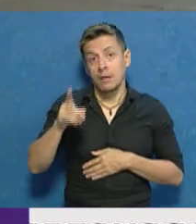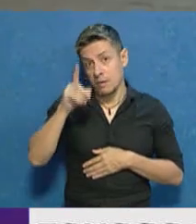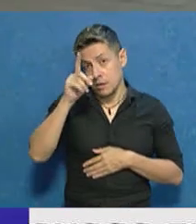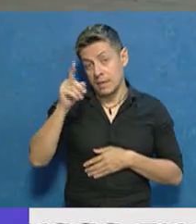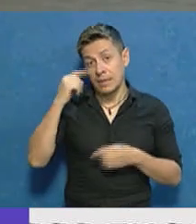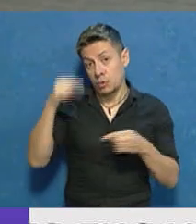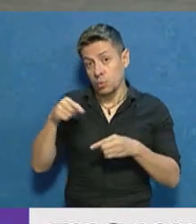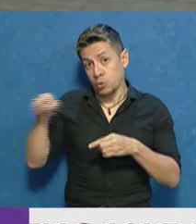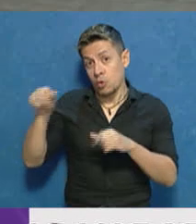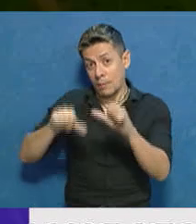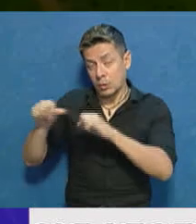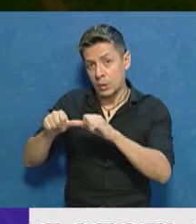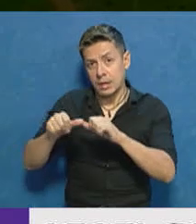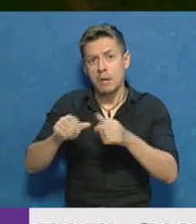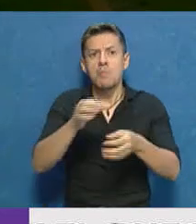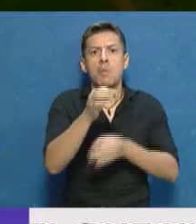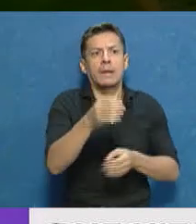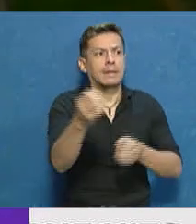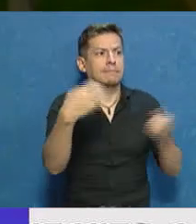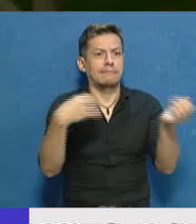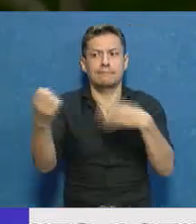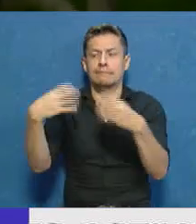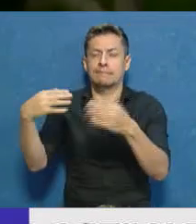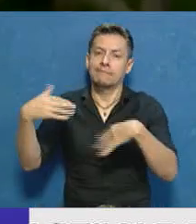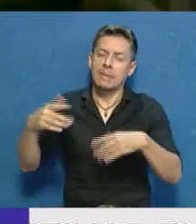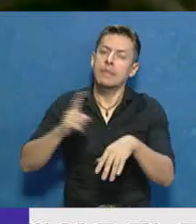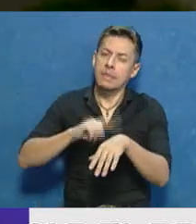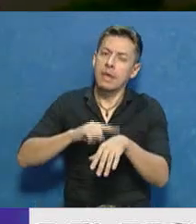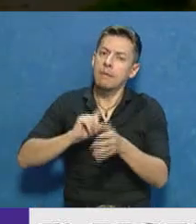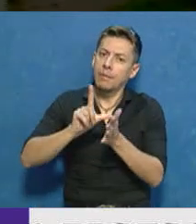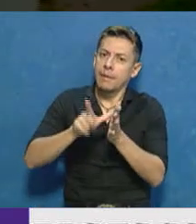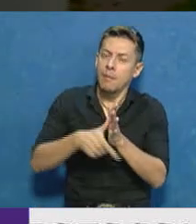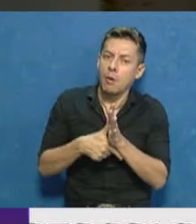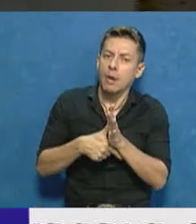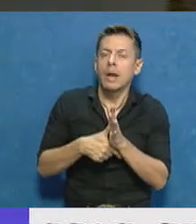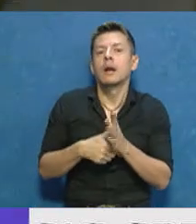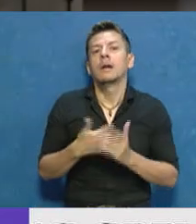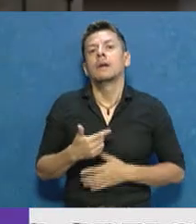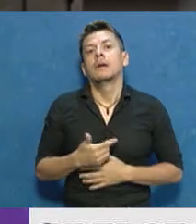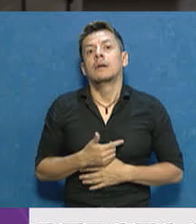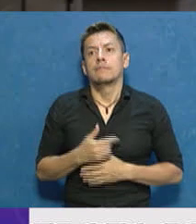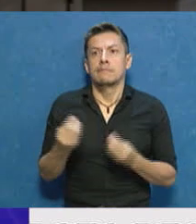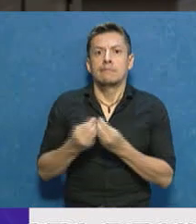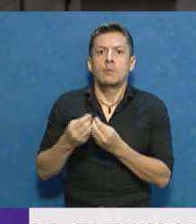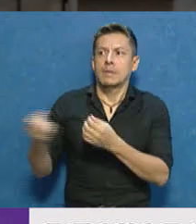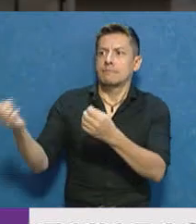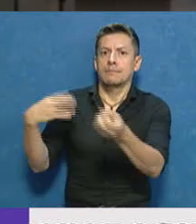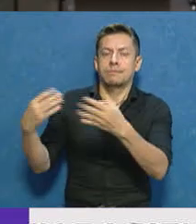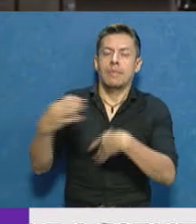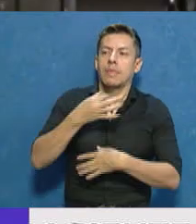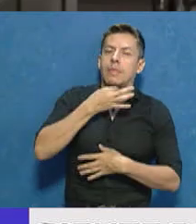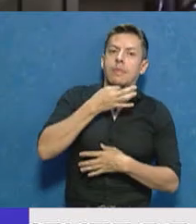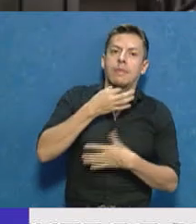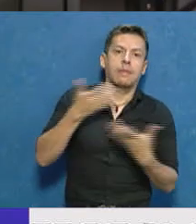tiempos también. Si bien la reacción puede durar 24 horas en tener el resultado, pero la cantidad de muestras que van recibiendo hace que por